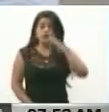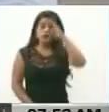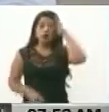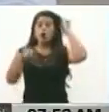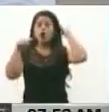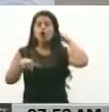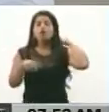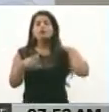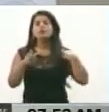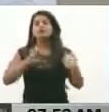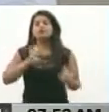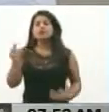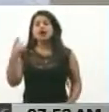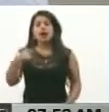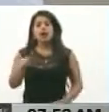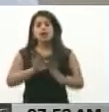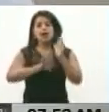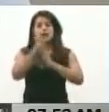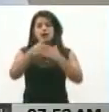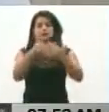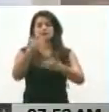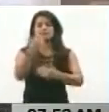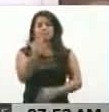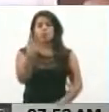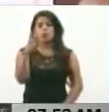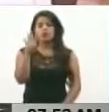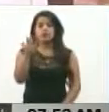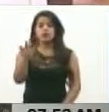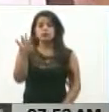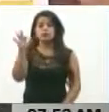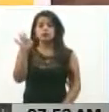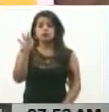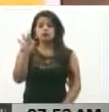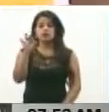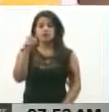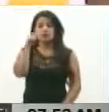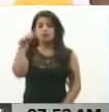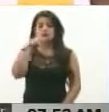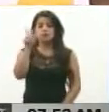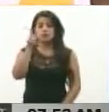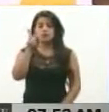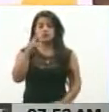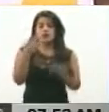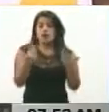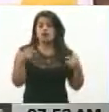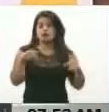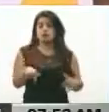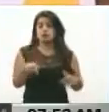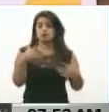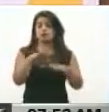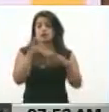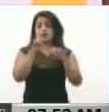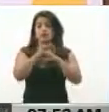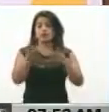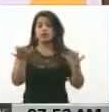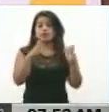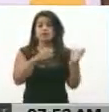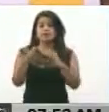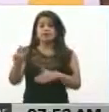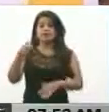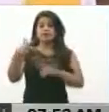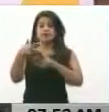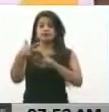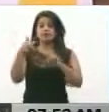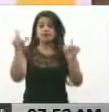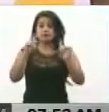día tenemos un alcance al 54% de la población venezolana. Actualmente se está desplegando la fase 3 del proyecto de la televisión